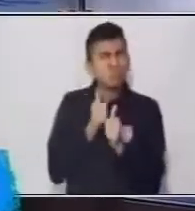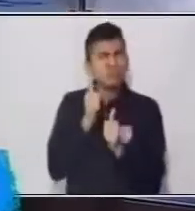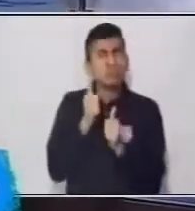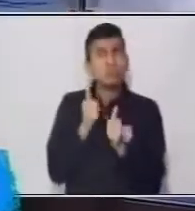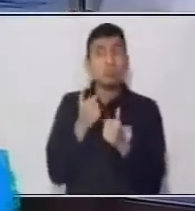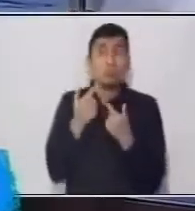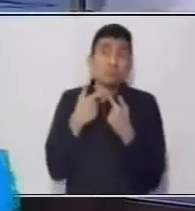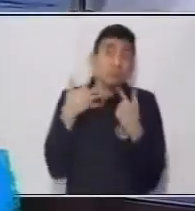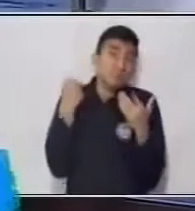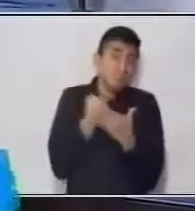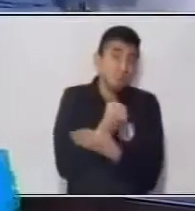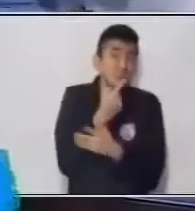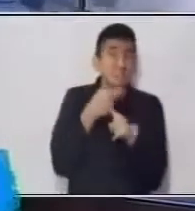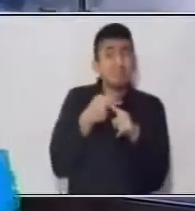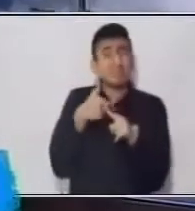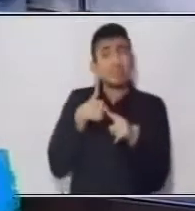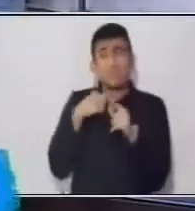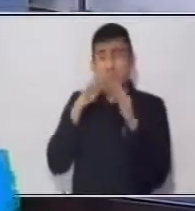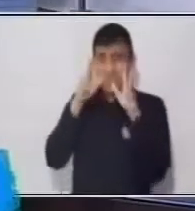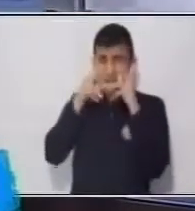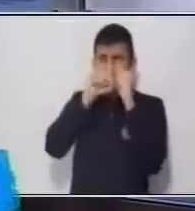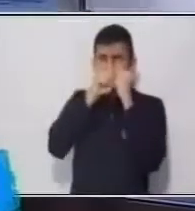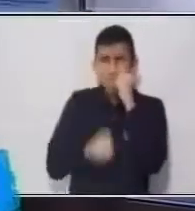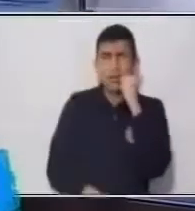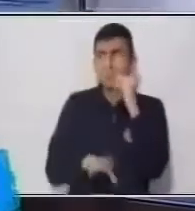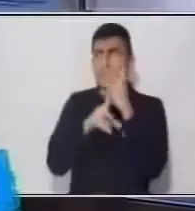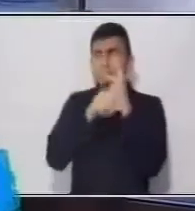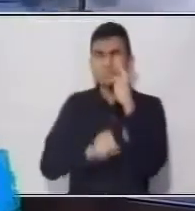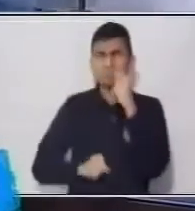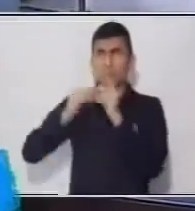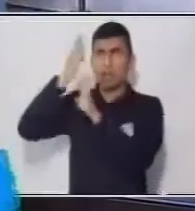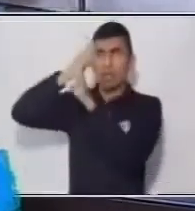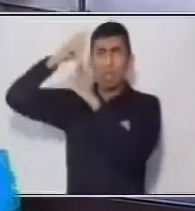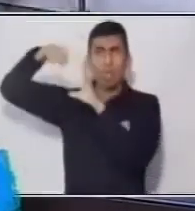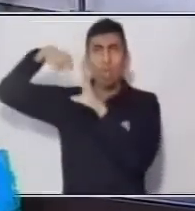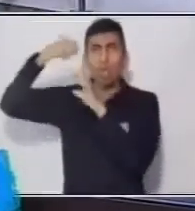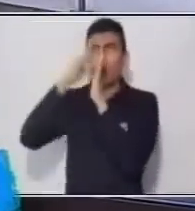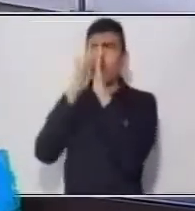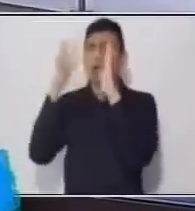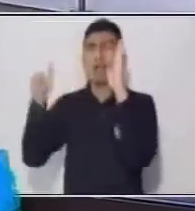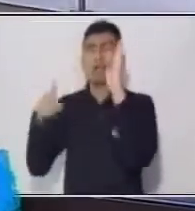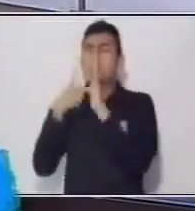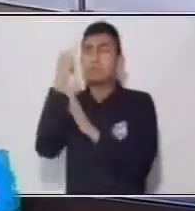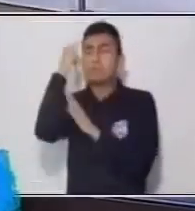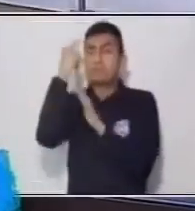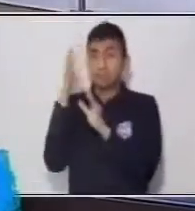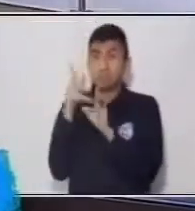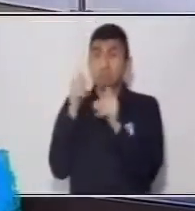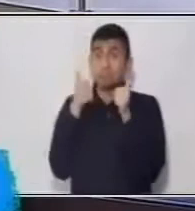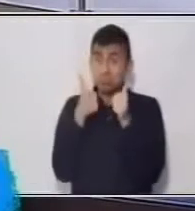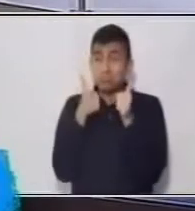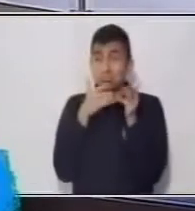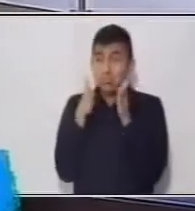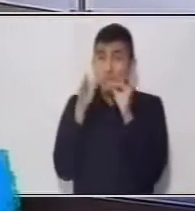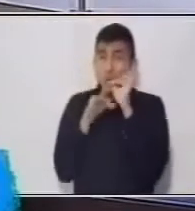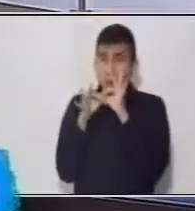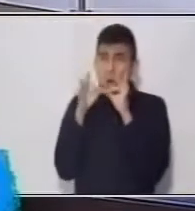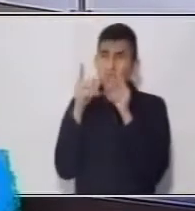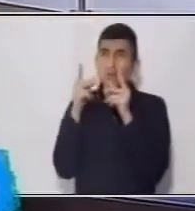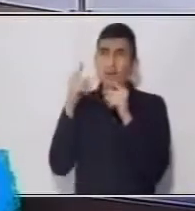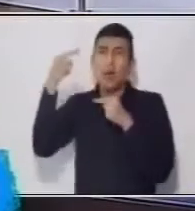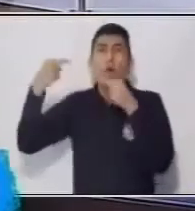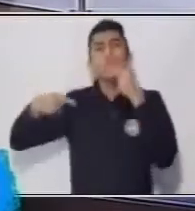sin embargo, es larga. Están las acciones y está el nexo. Hay una exclusión o una